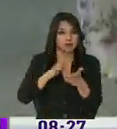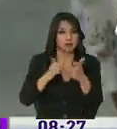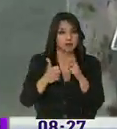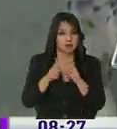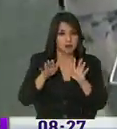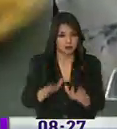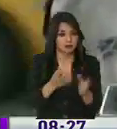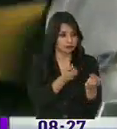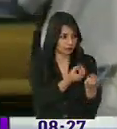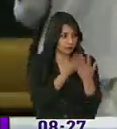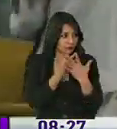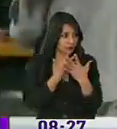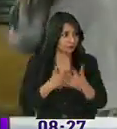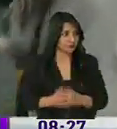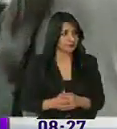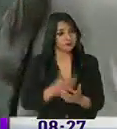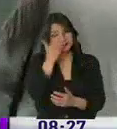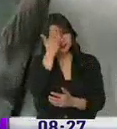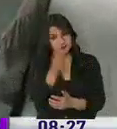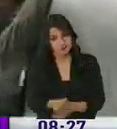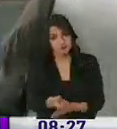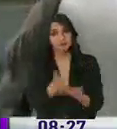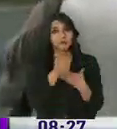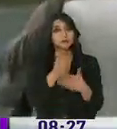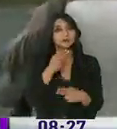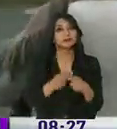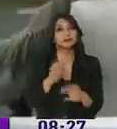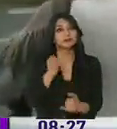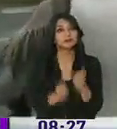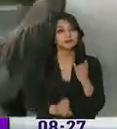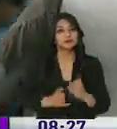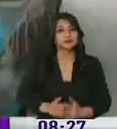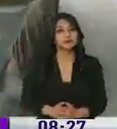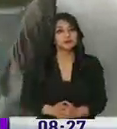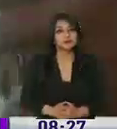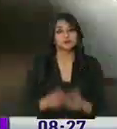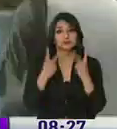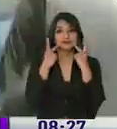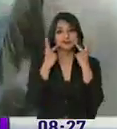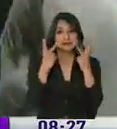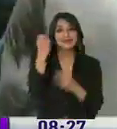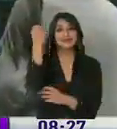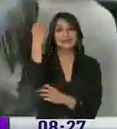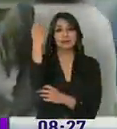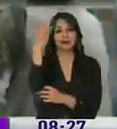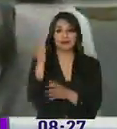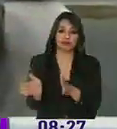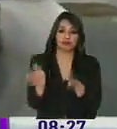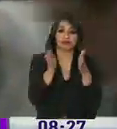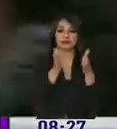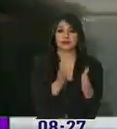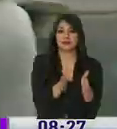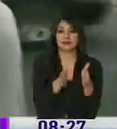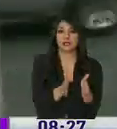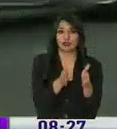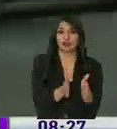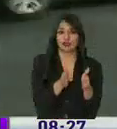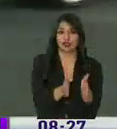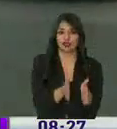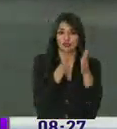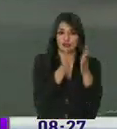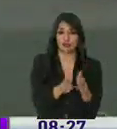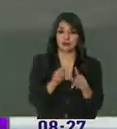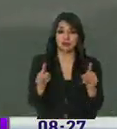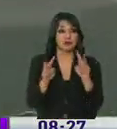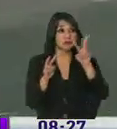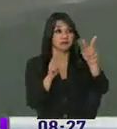ellos para que nos cuenten. Vecino, por favor, ayúdeme con su nombre y apellido. Vemos que hay un semáforo en la parte central, pero entiendo, los conductores